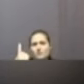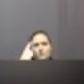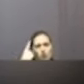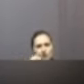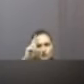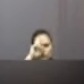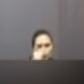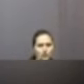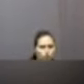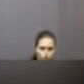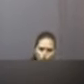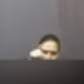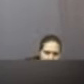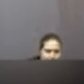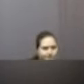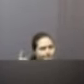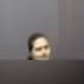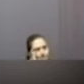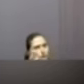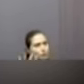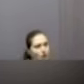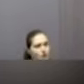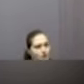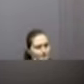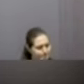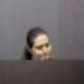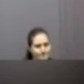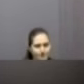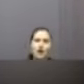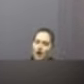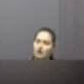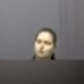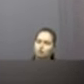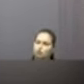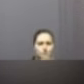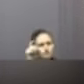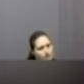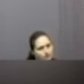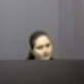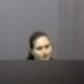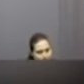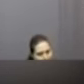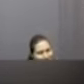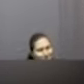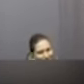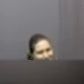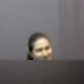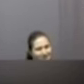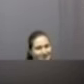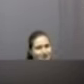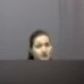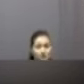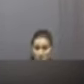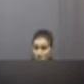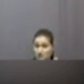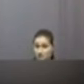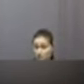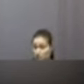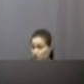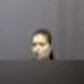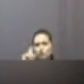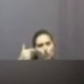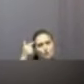también el tema de la evasión Por qué Porque hay que ser más eficiente en lo que es la